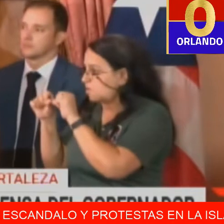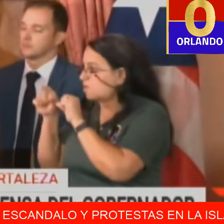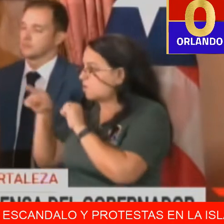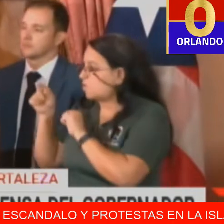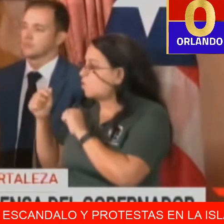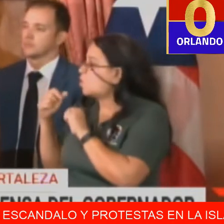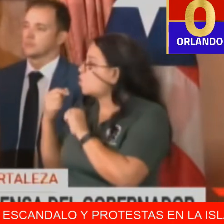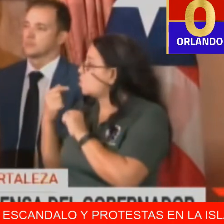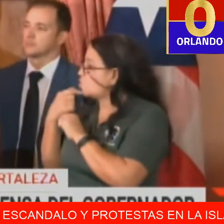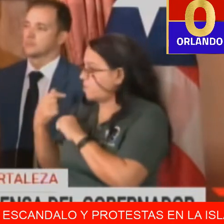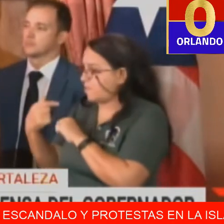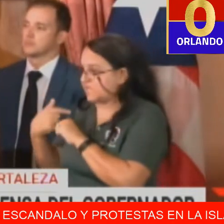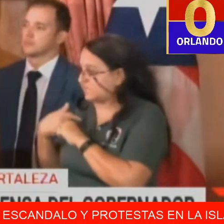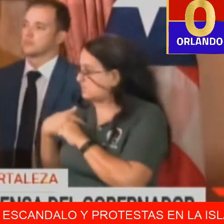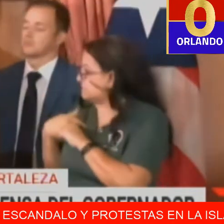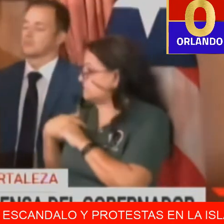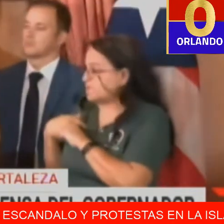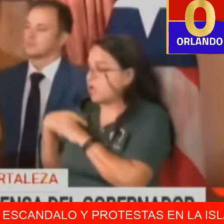afuera.